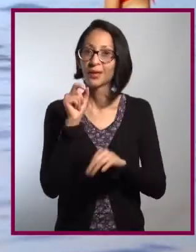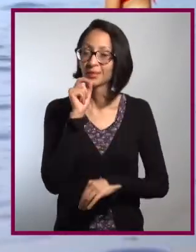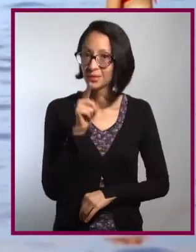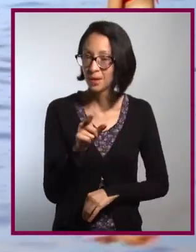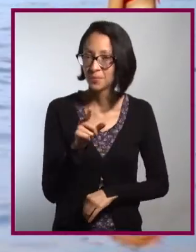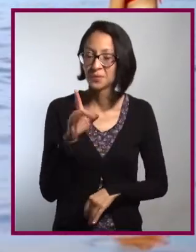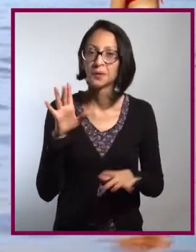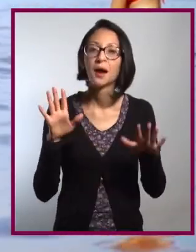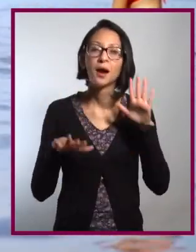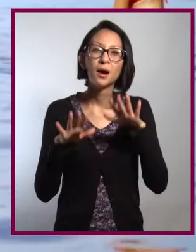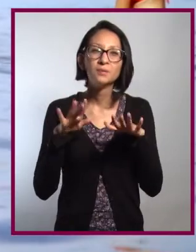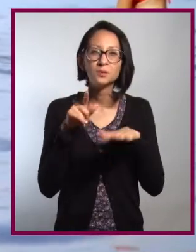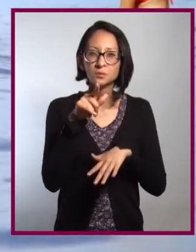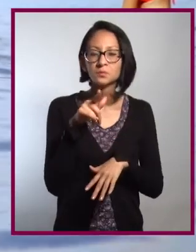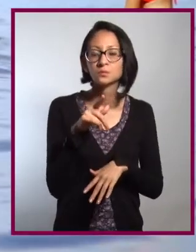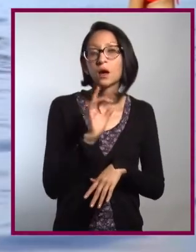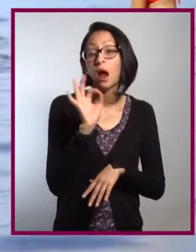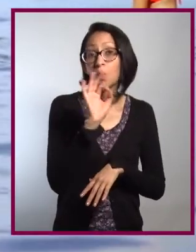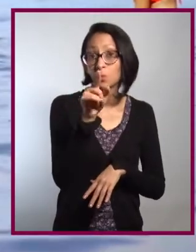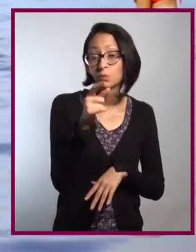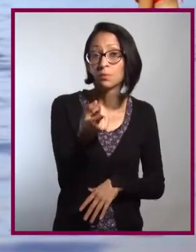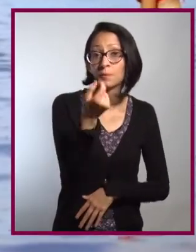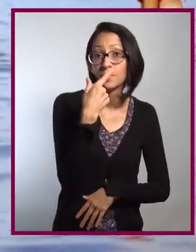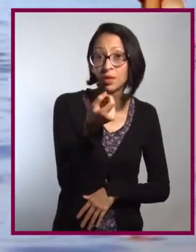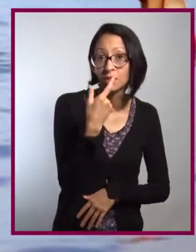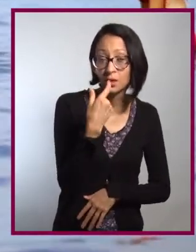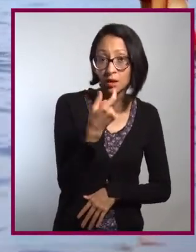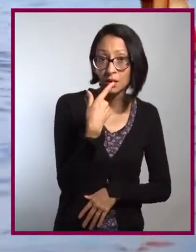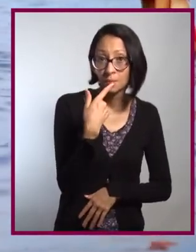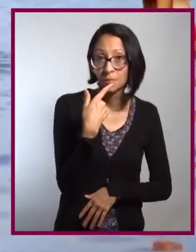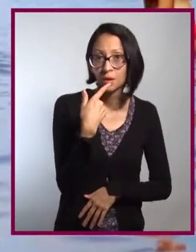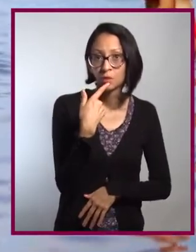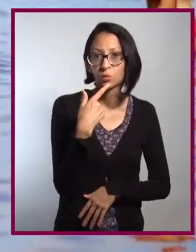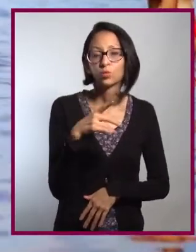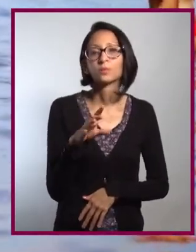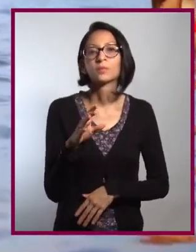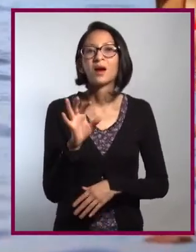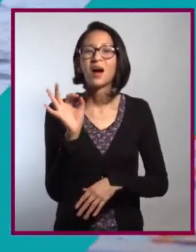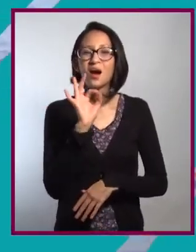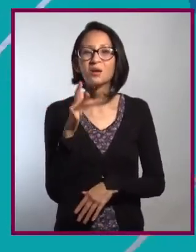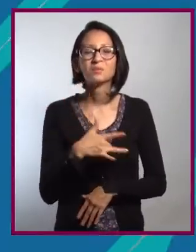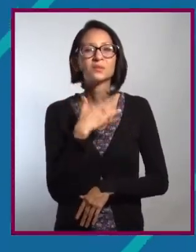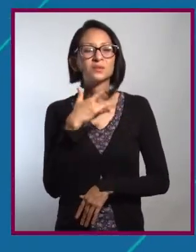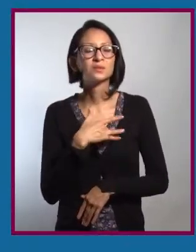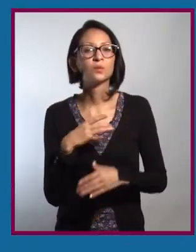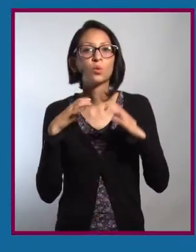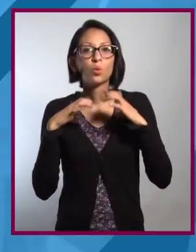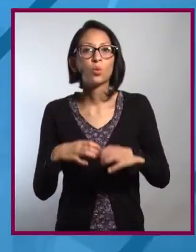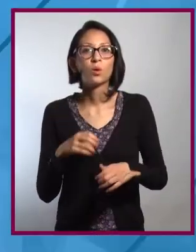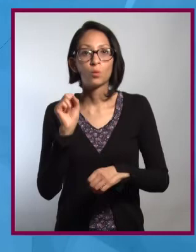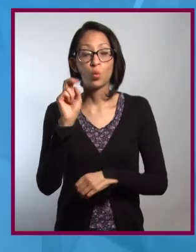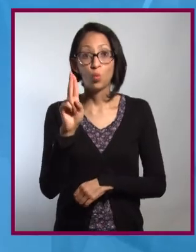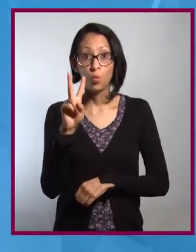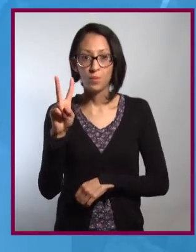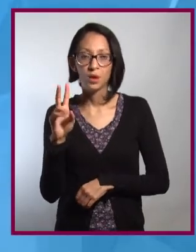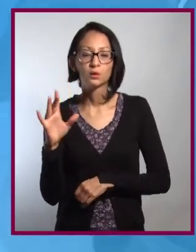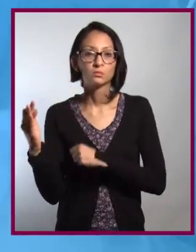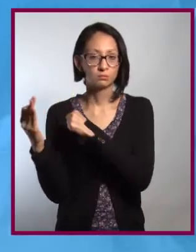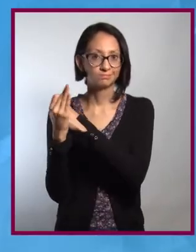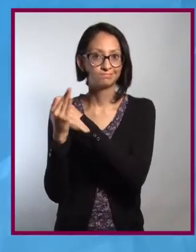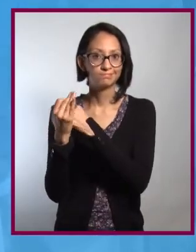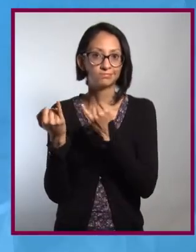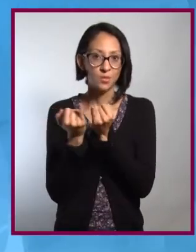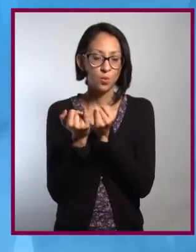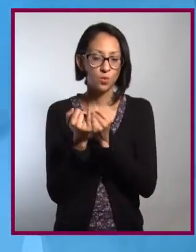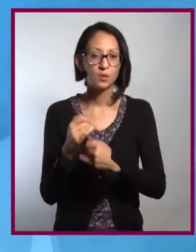de estar tomando un medicamento, este no aumente la sensibilidad del cuerpo a la radiación UV. ¿Qué problemas de